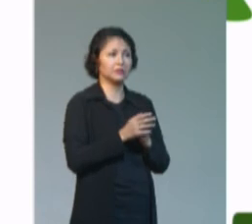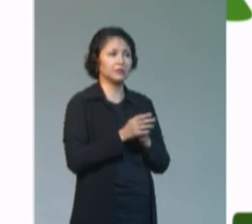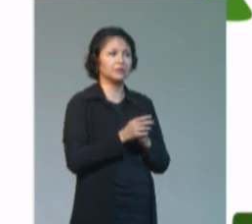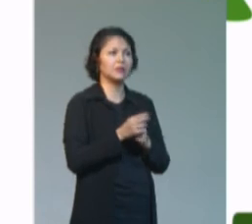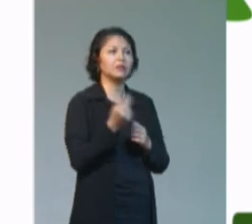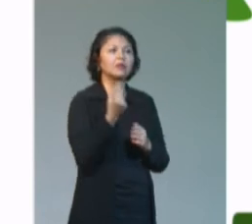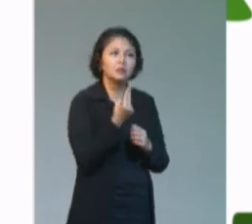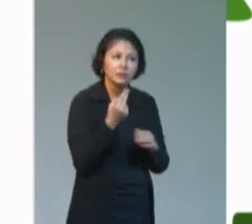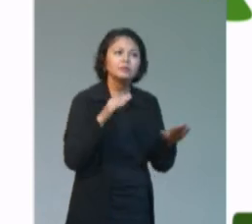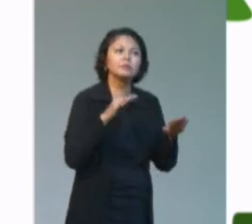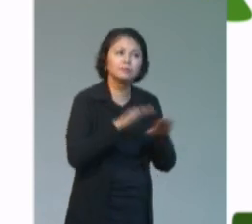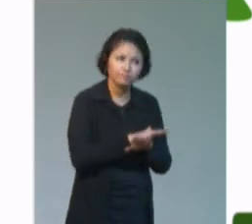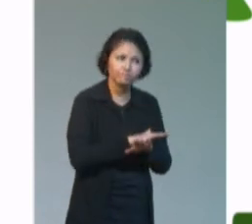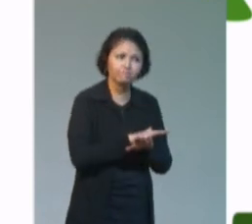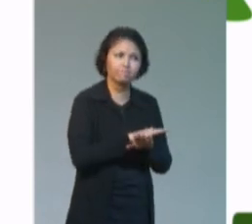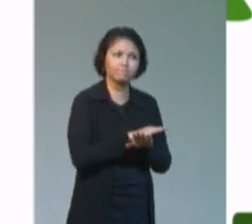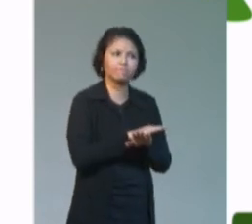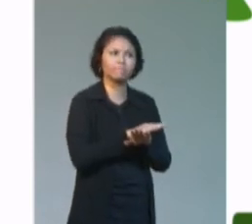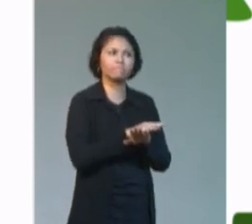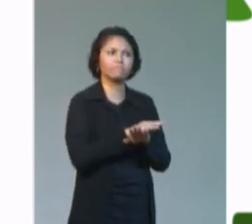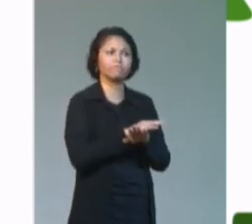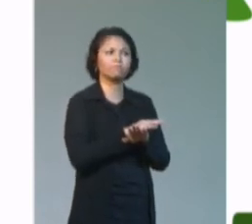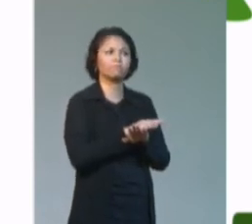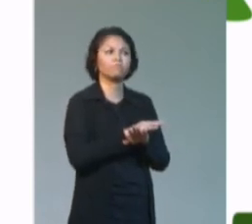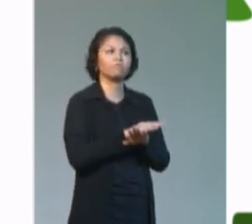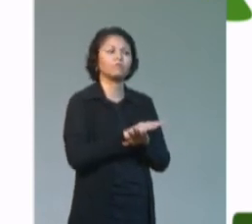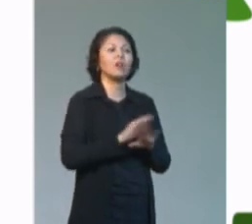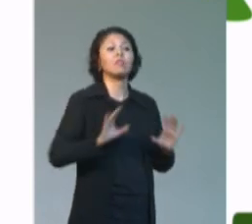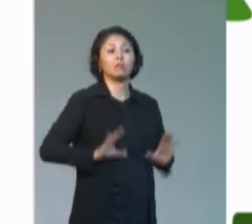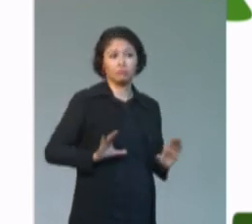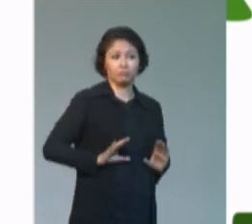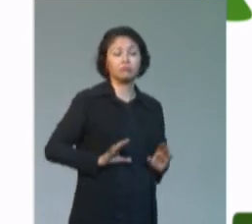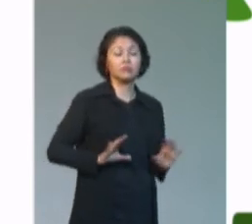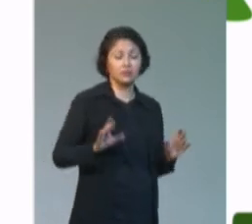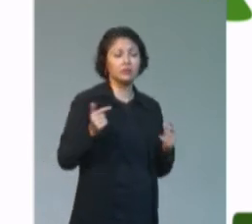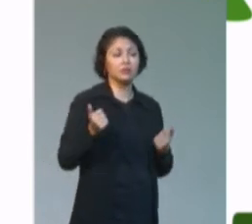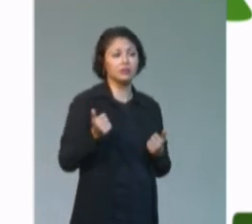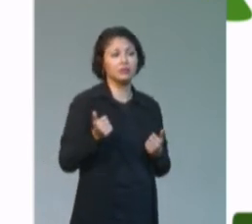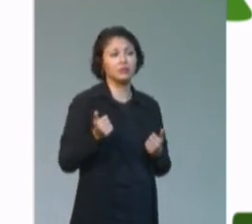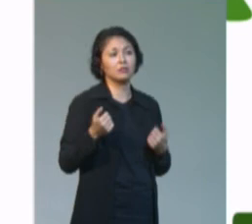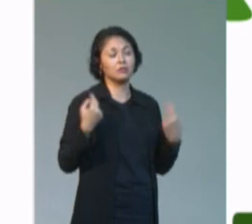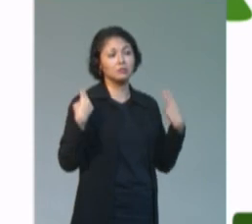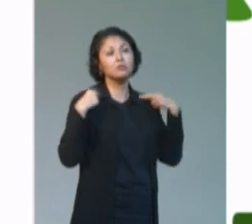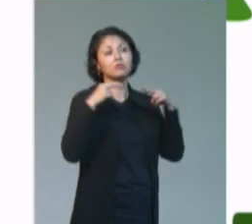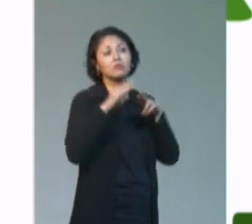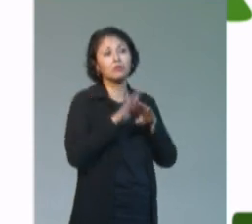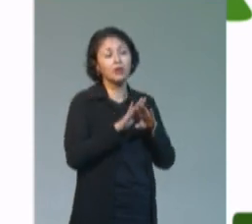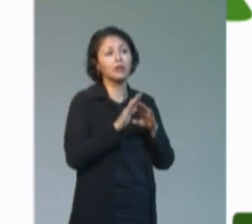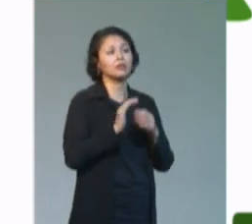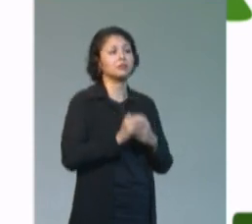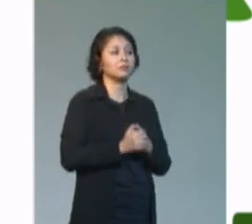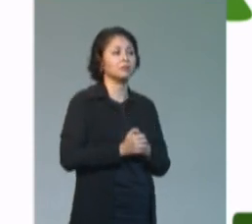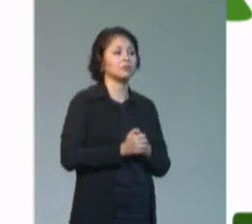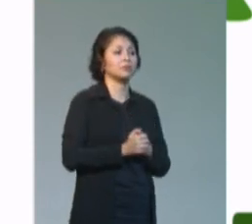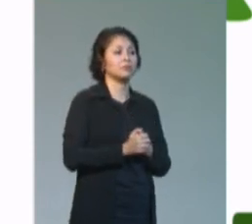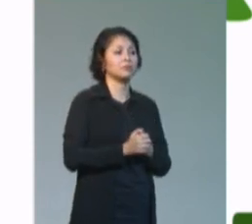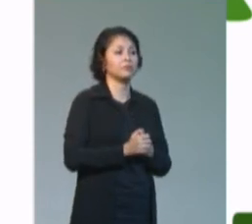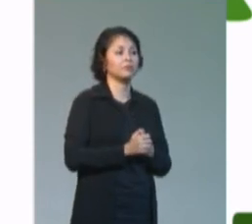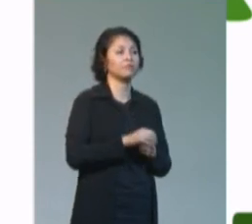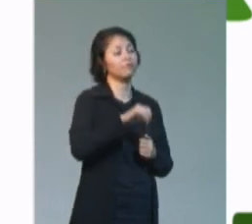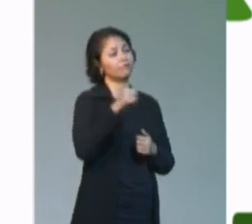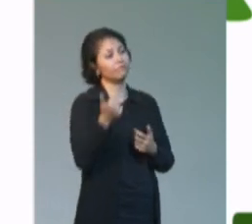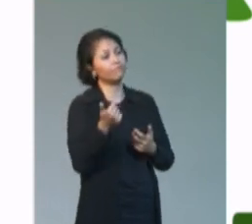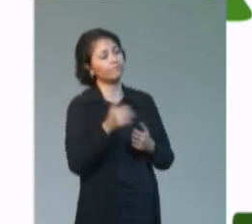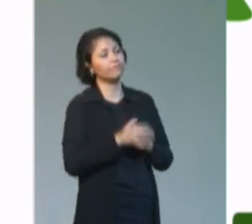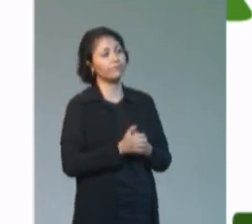un cambio de actitud desde mi punto de vista fundamentalmente en un sumatorio de herramientas el ms por un lado y por